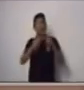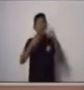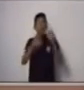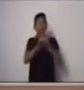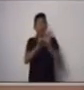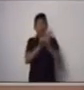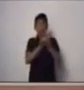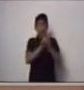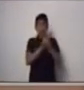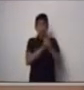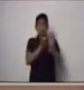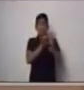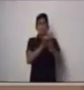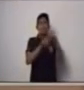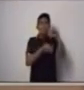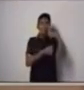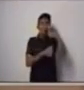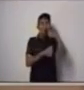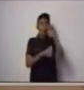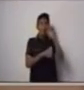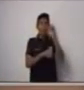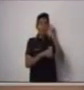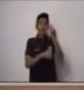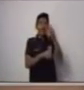por lo tanto la palabra va a quedar